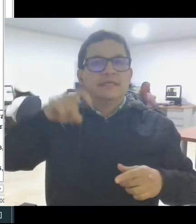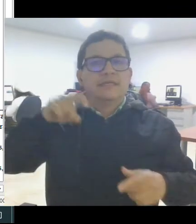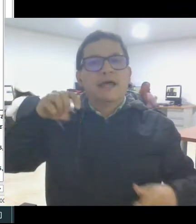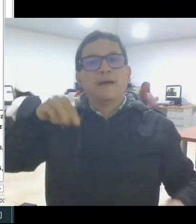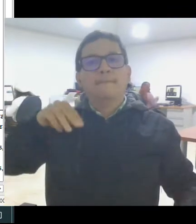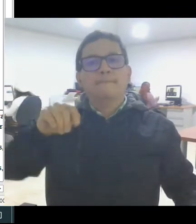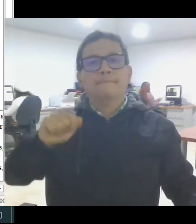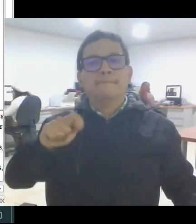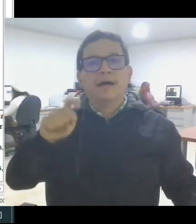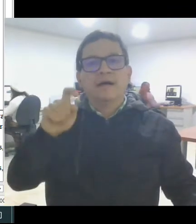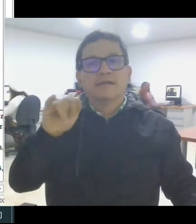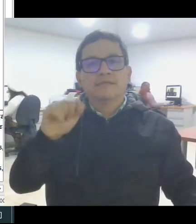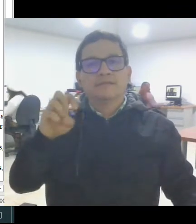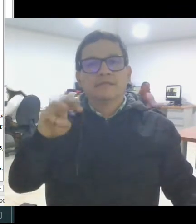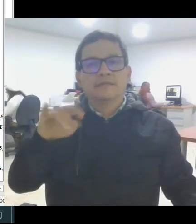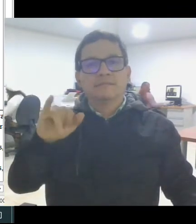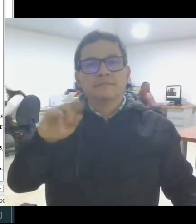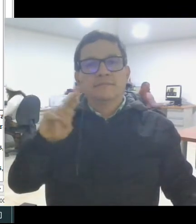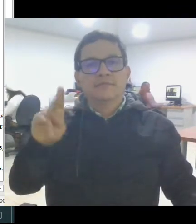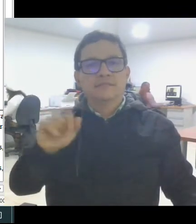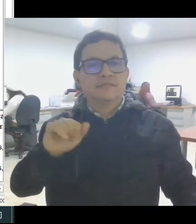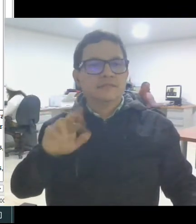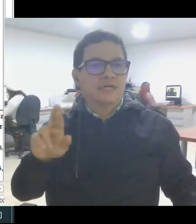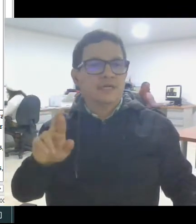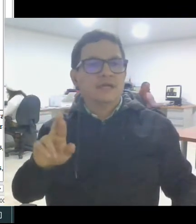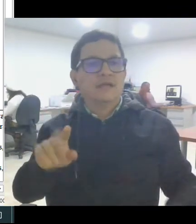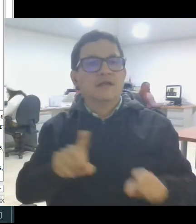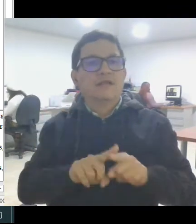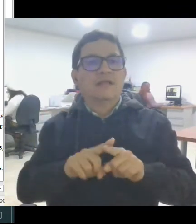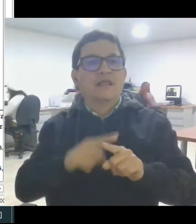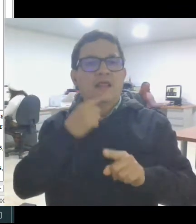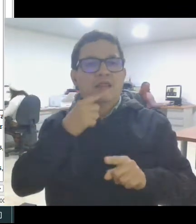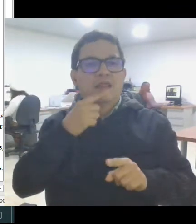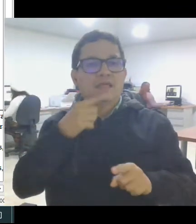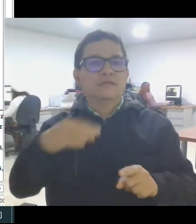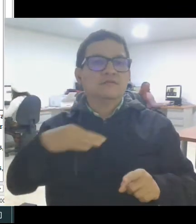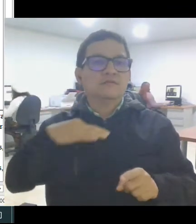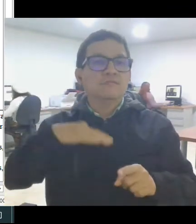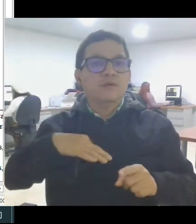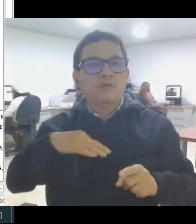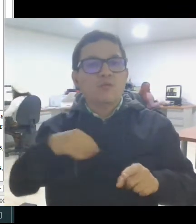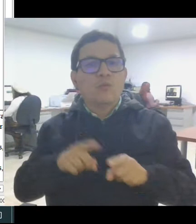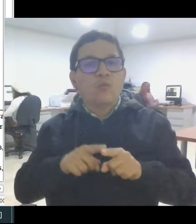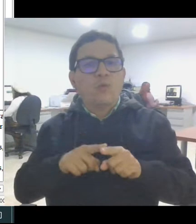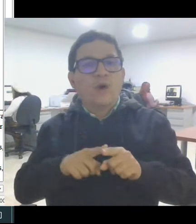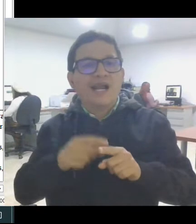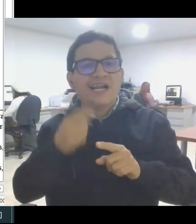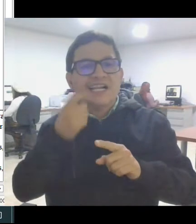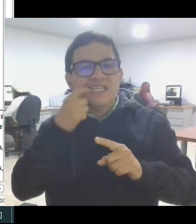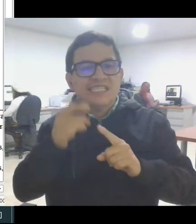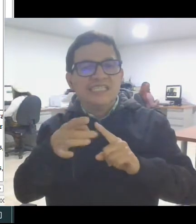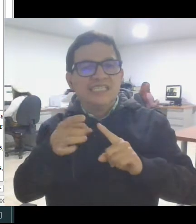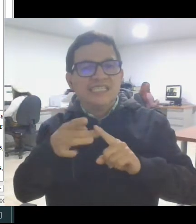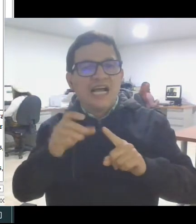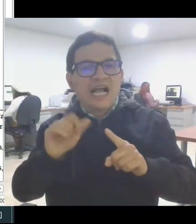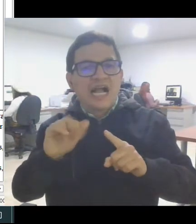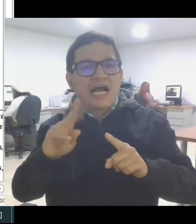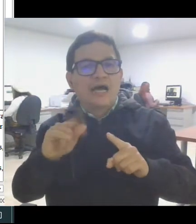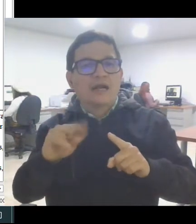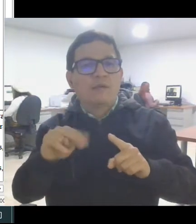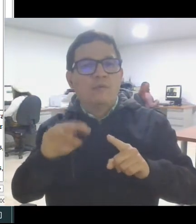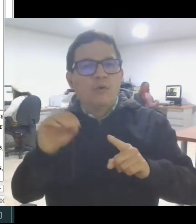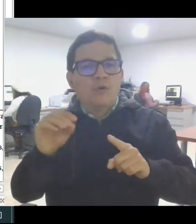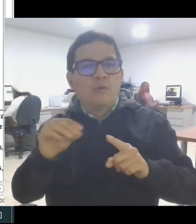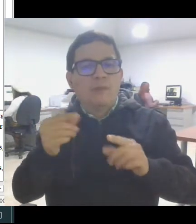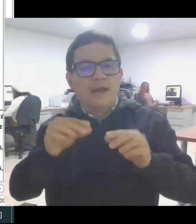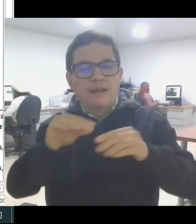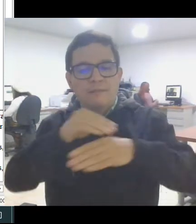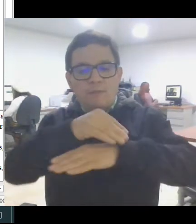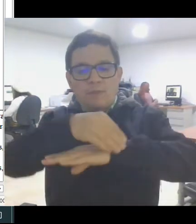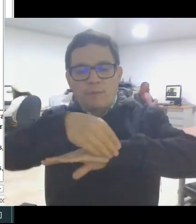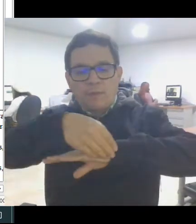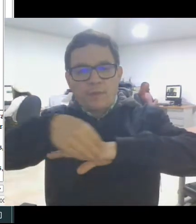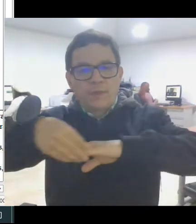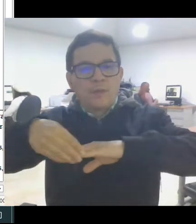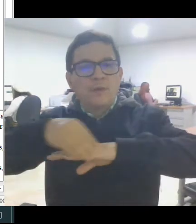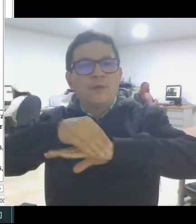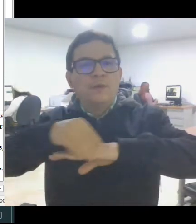son 52.278 la utilidad del acero en carbono estructural para perfiles